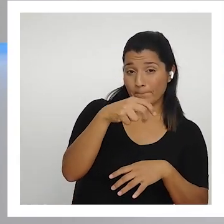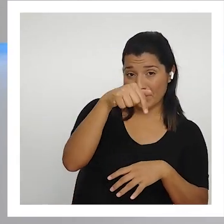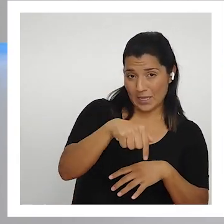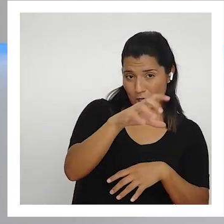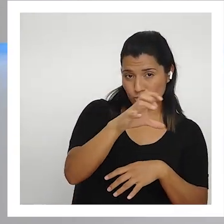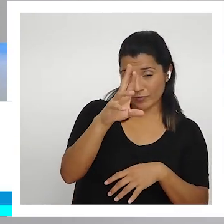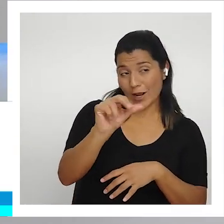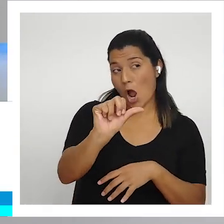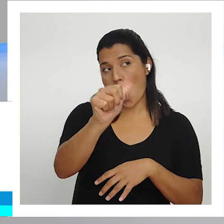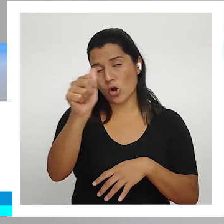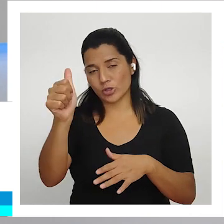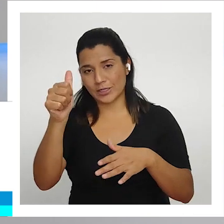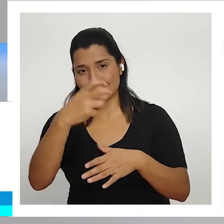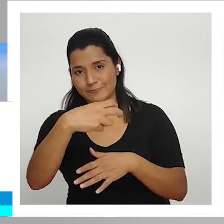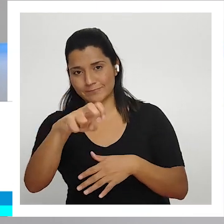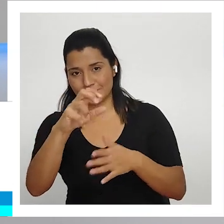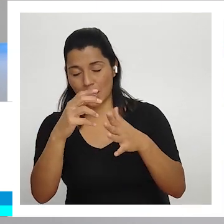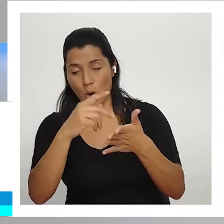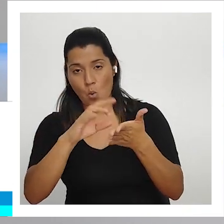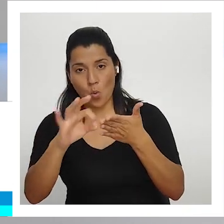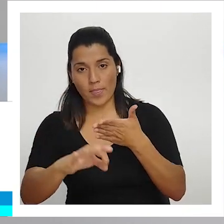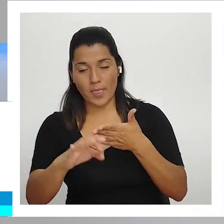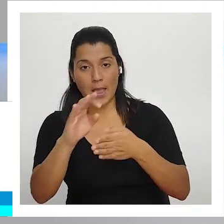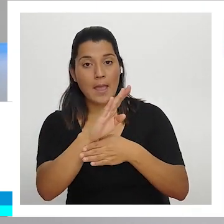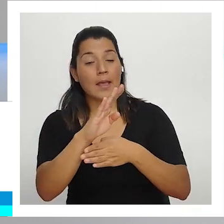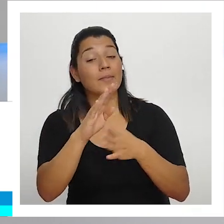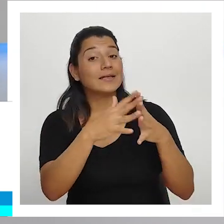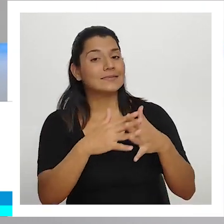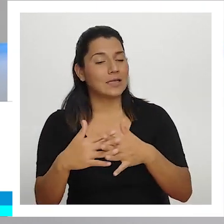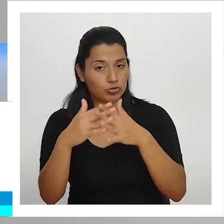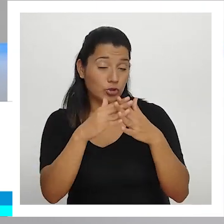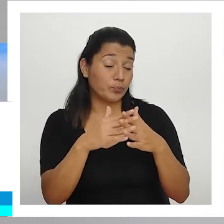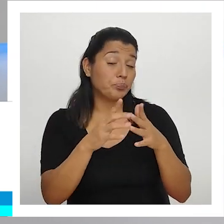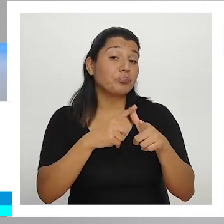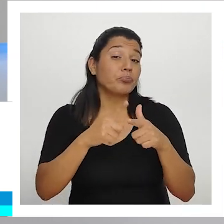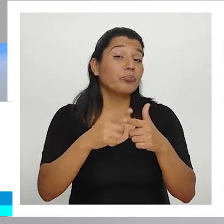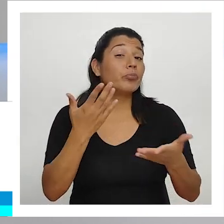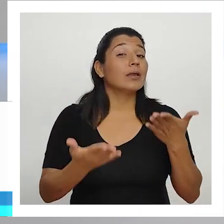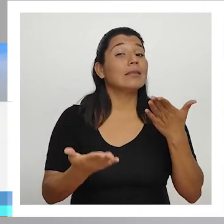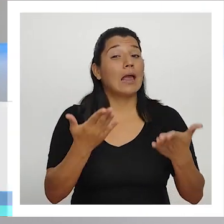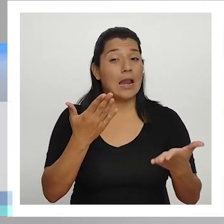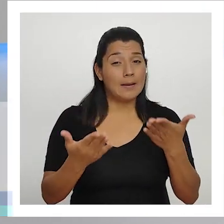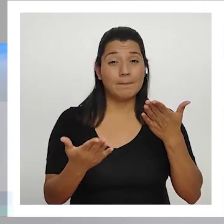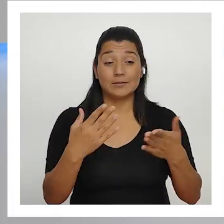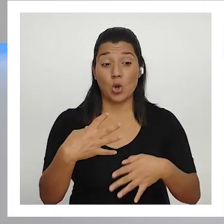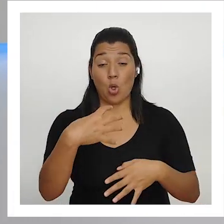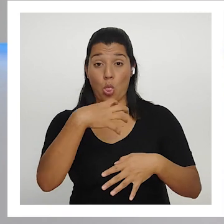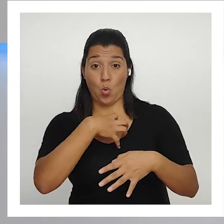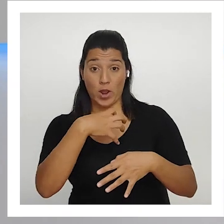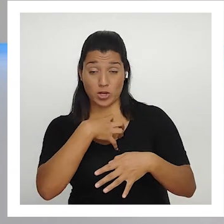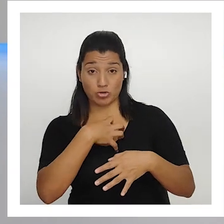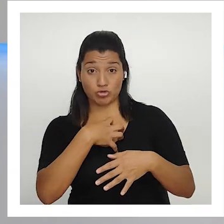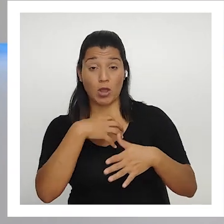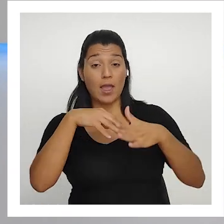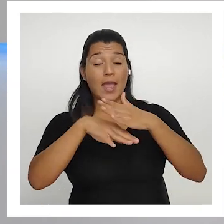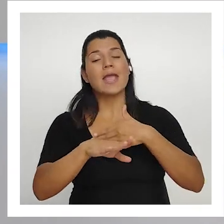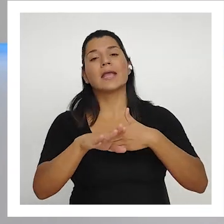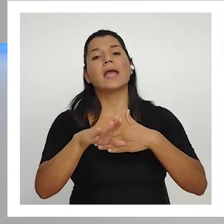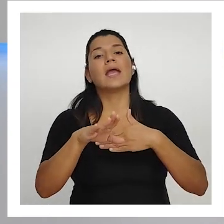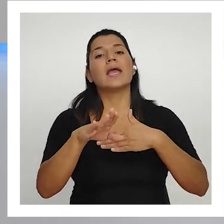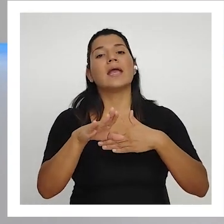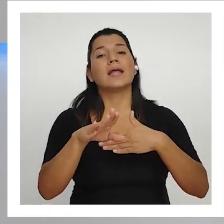De ahí entonces la relevancia de que podría ser que hayan personas también participando en esta delincuencia en territorio nacional, y los siguientes pagos